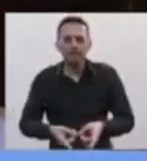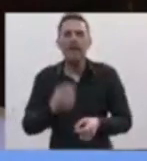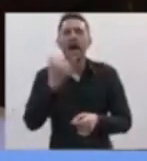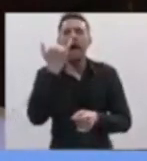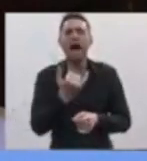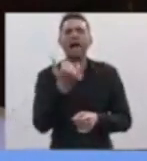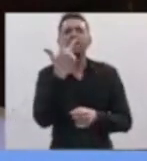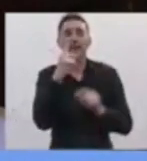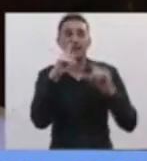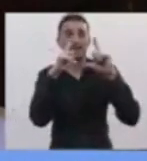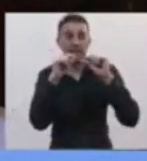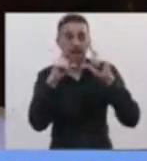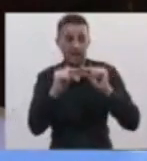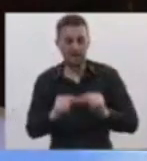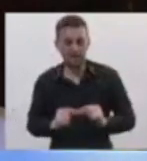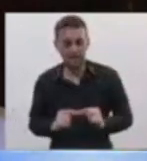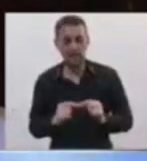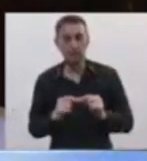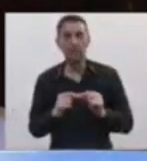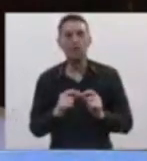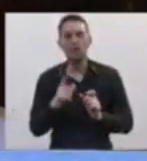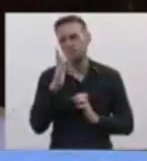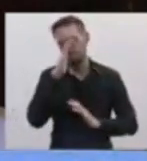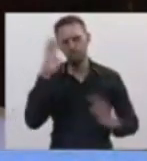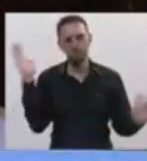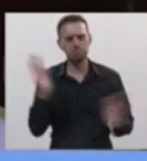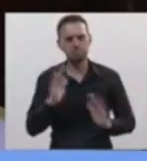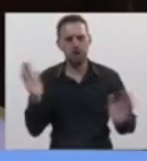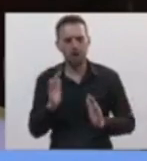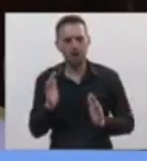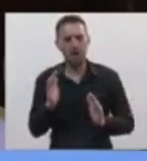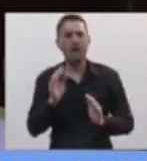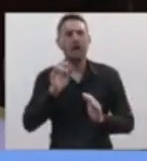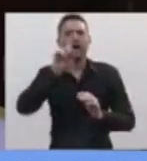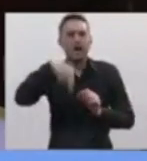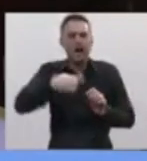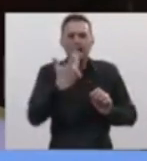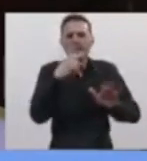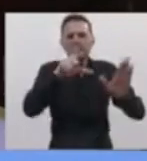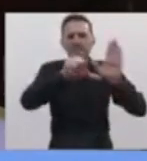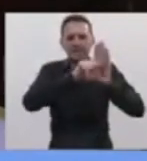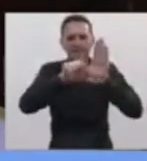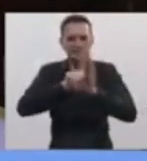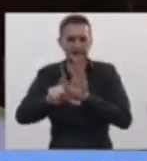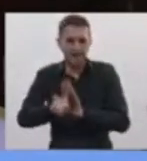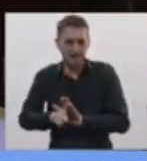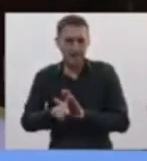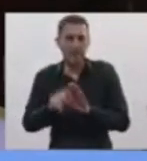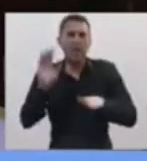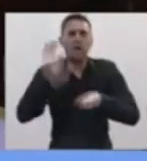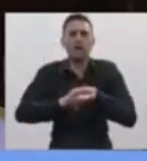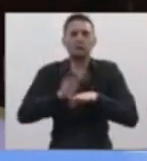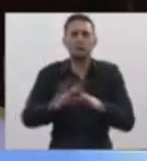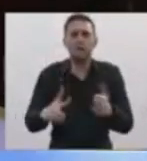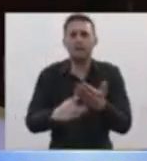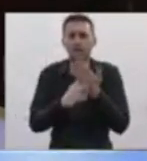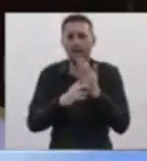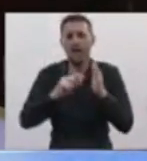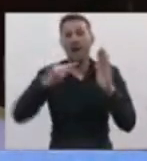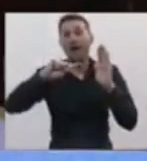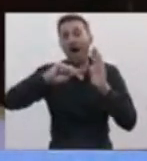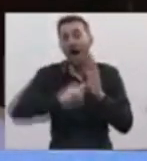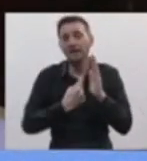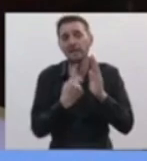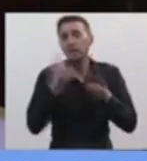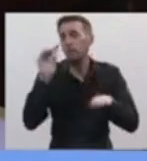artículos que detonan las tres leyes de responsabilidad fiscal o artículo importante la